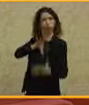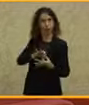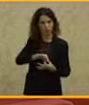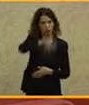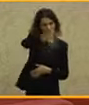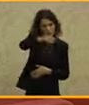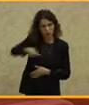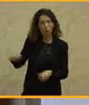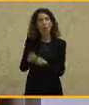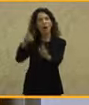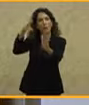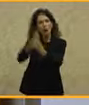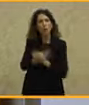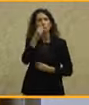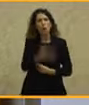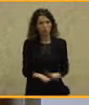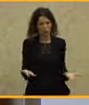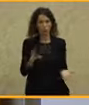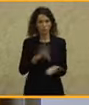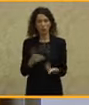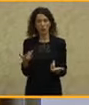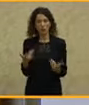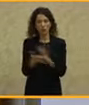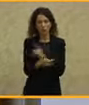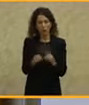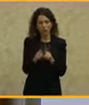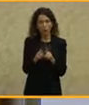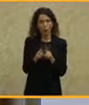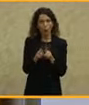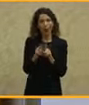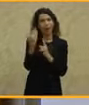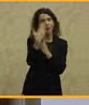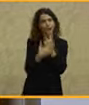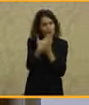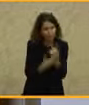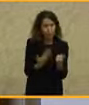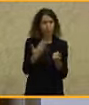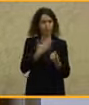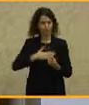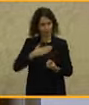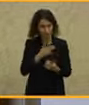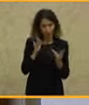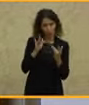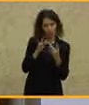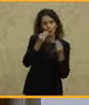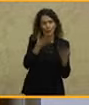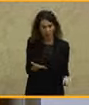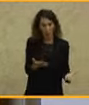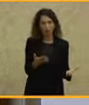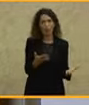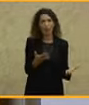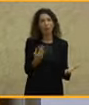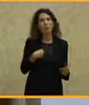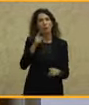las personas, explicando muy bien lo que puede ser un trato de lo más afable, de lo más cordial, de lo más estupendo,